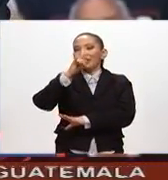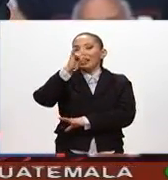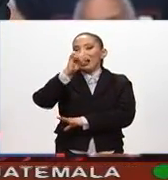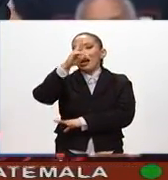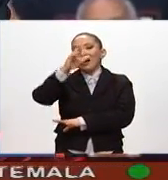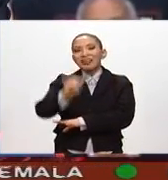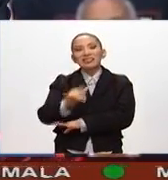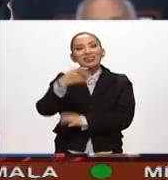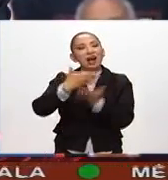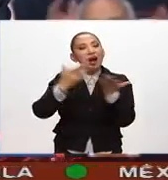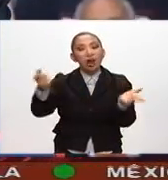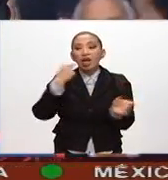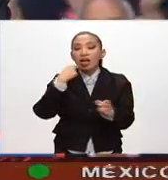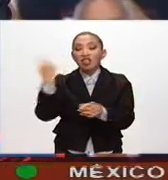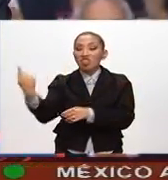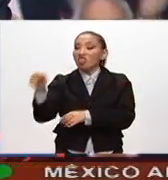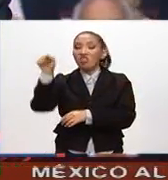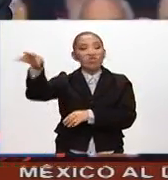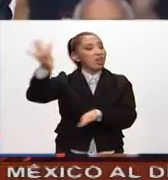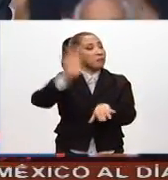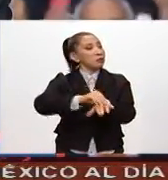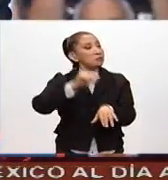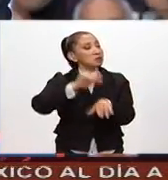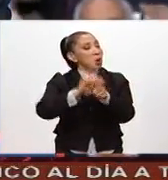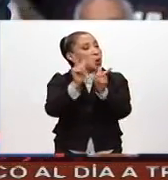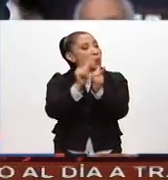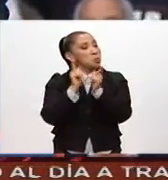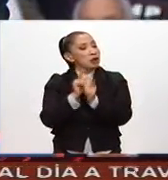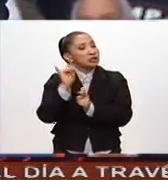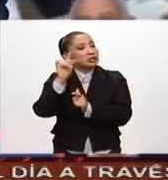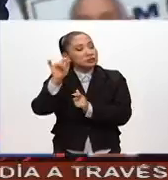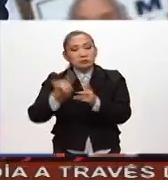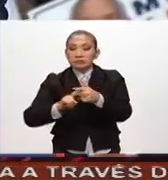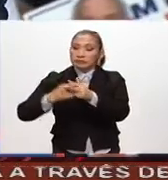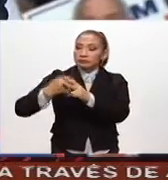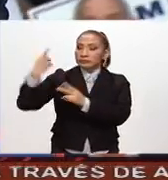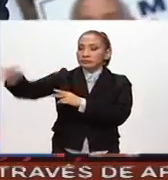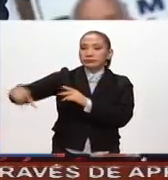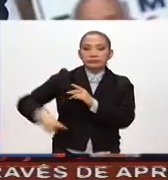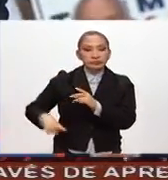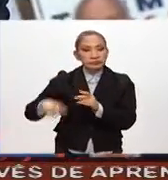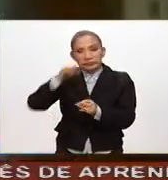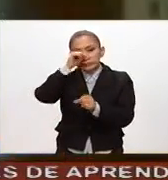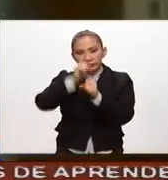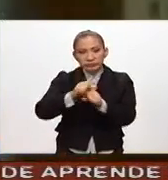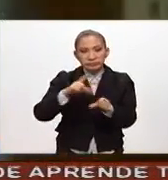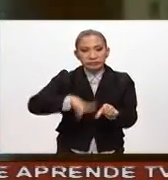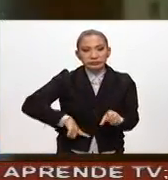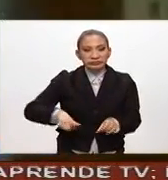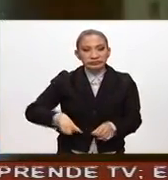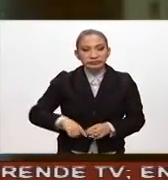Ahora la acusa de permitir que el Estado Islámico surgiera durante su gestión como secretaria de Estado.